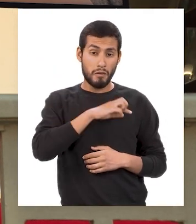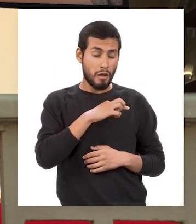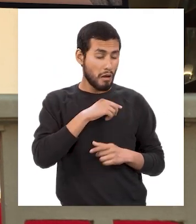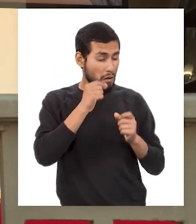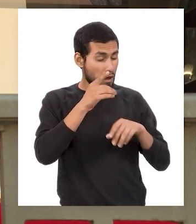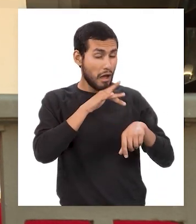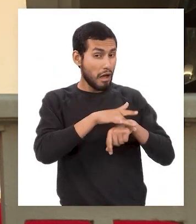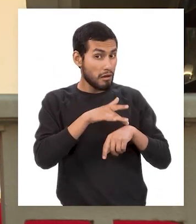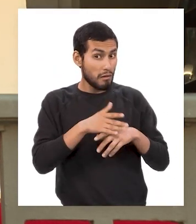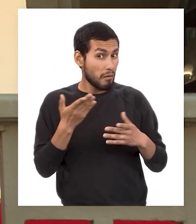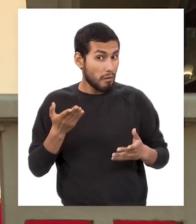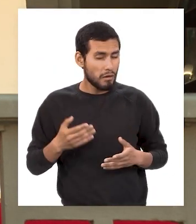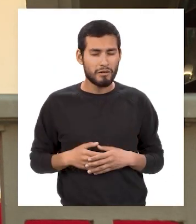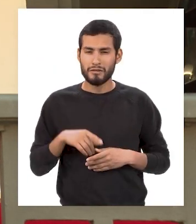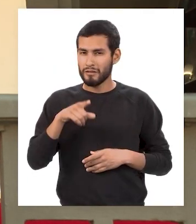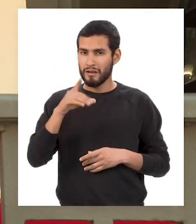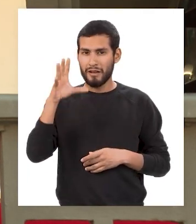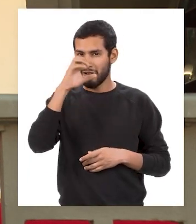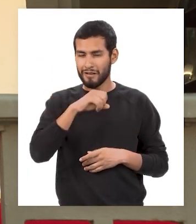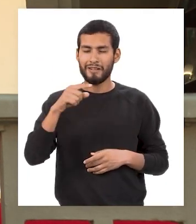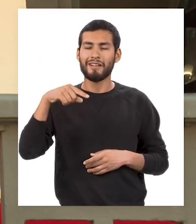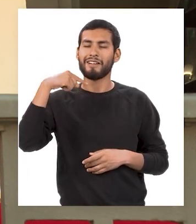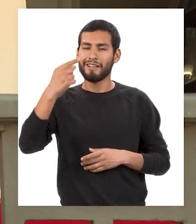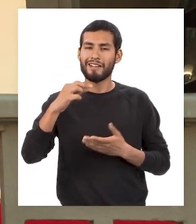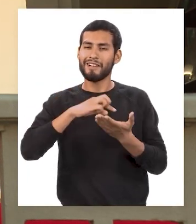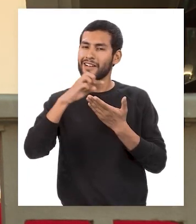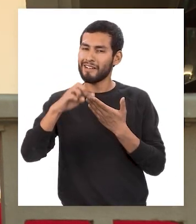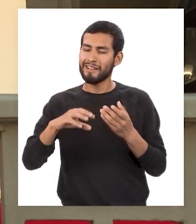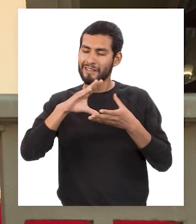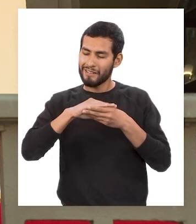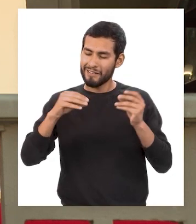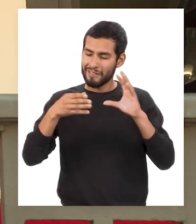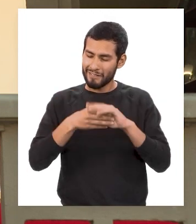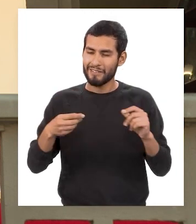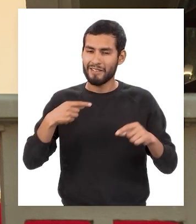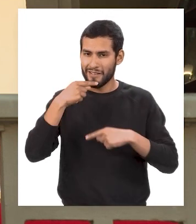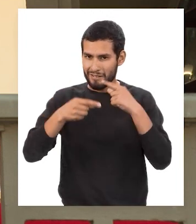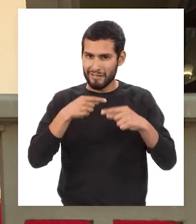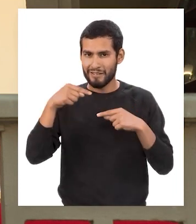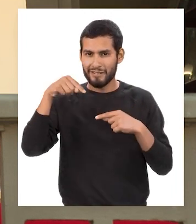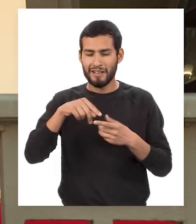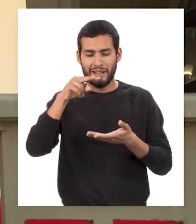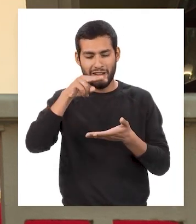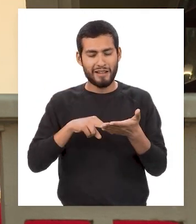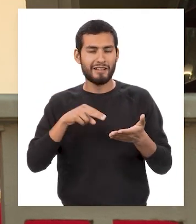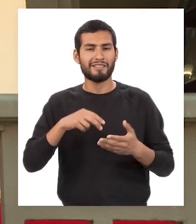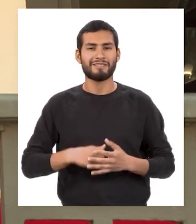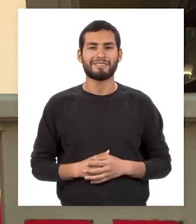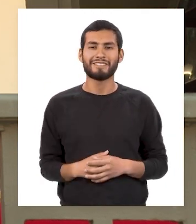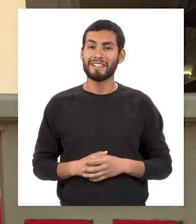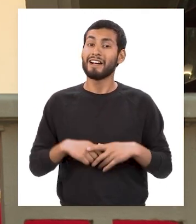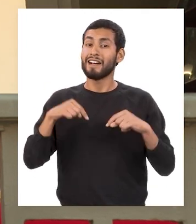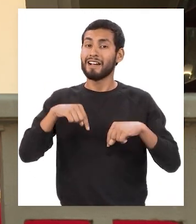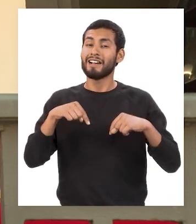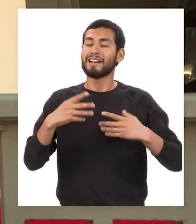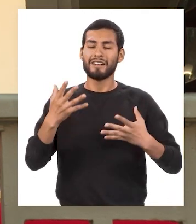tiempo? No te pierdas el desenlace de esta historia en el siguiente capítulo de Leer para Contarla,